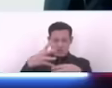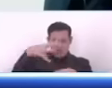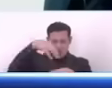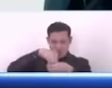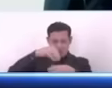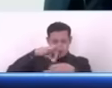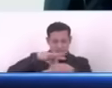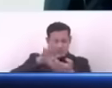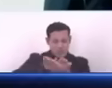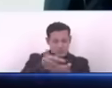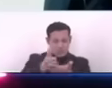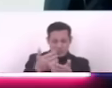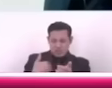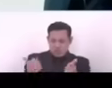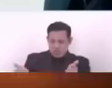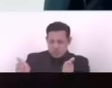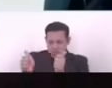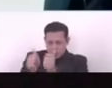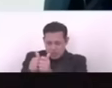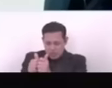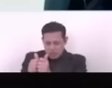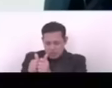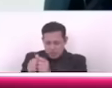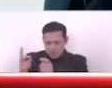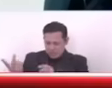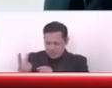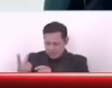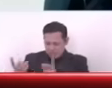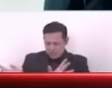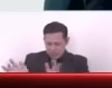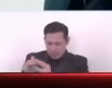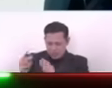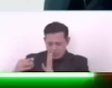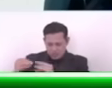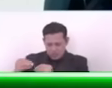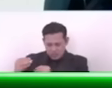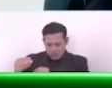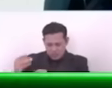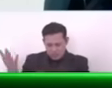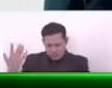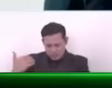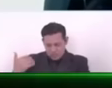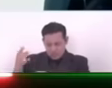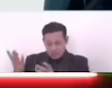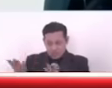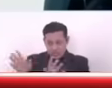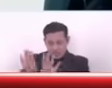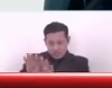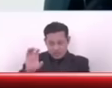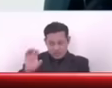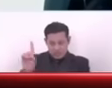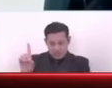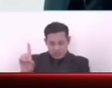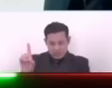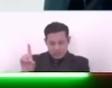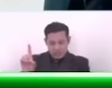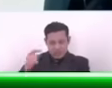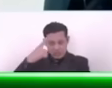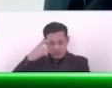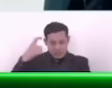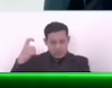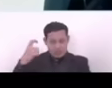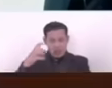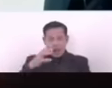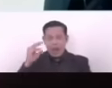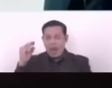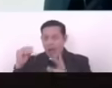acerco y le digo que estamos para la par reunidos y le digo cancelaron el CD y me acuerdo que